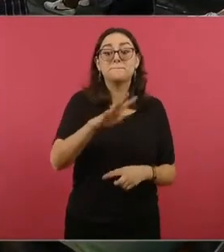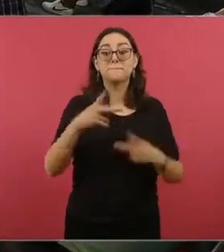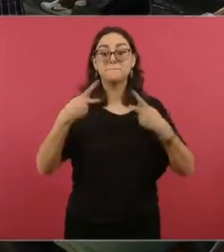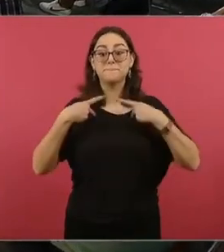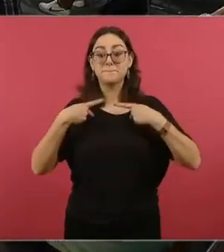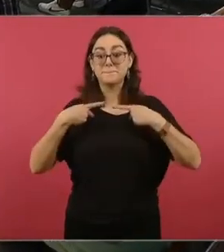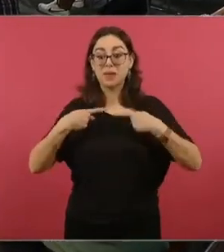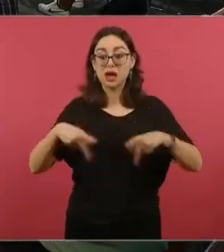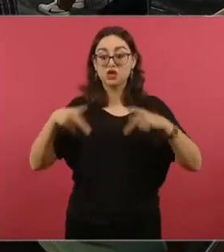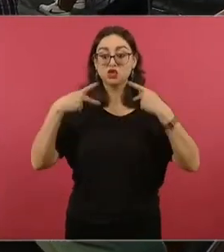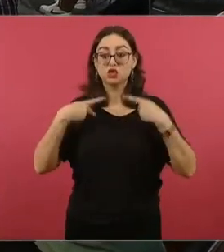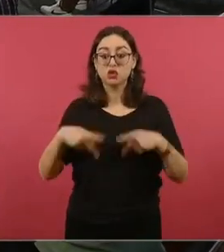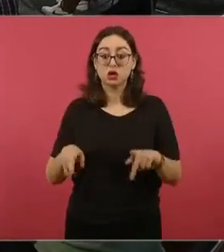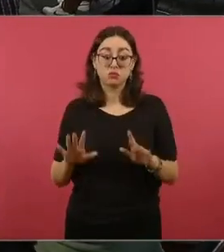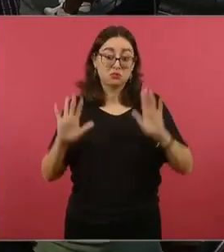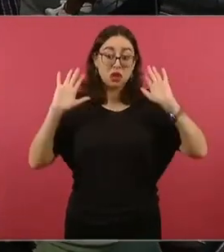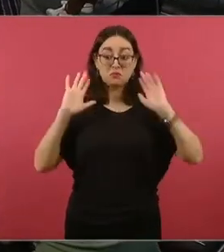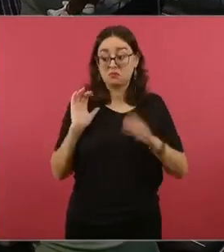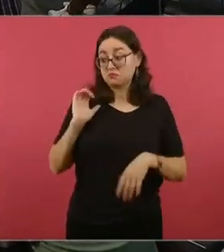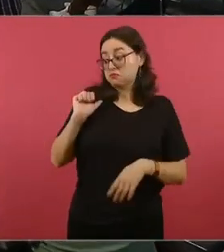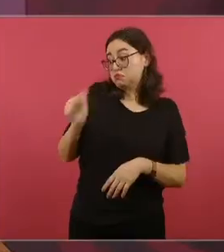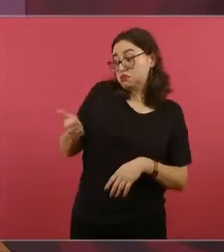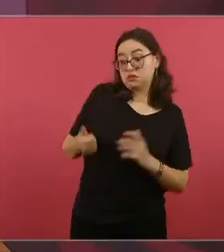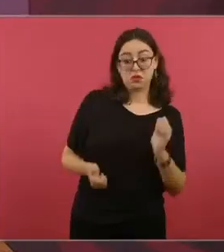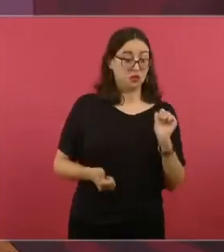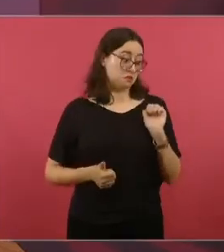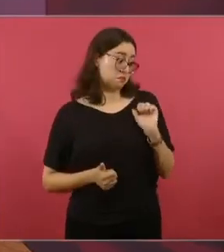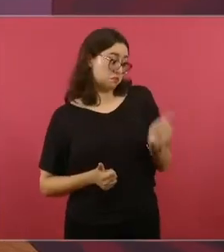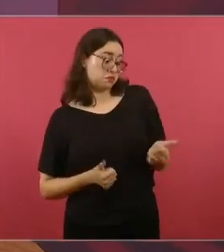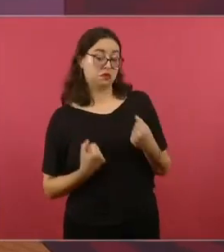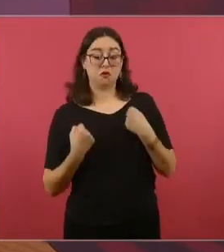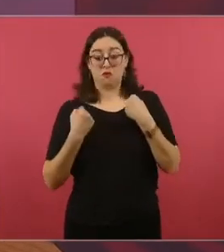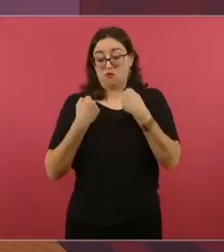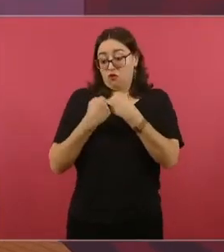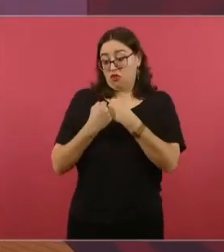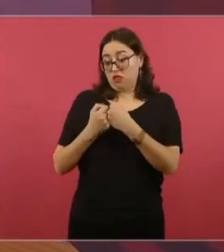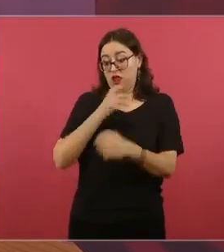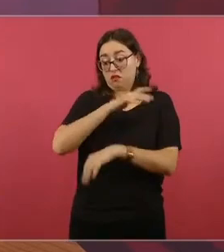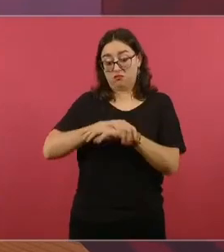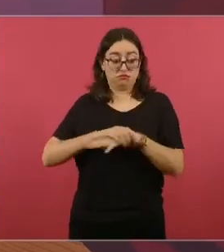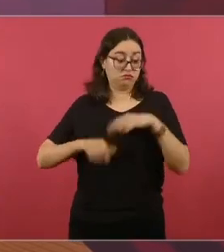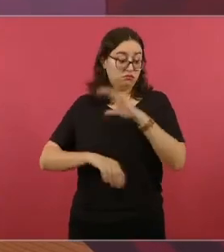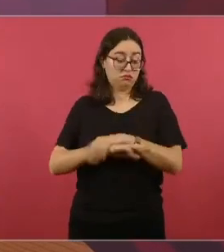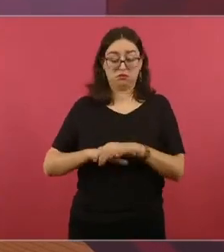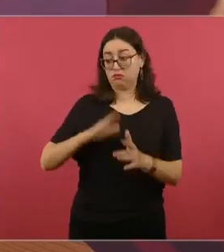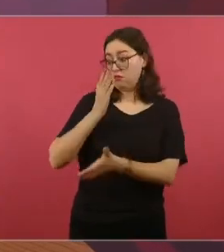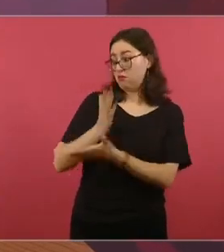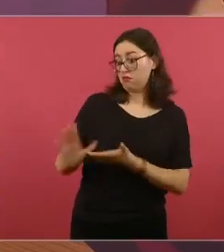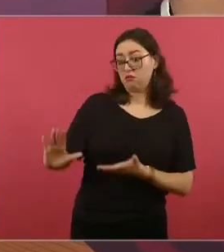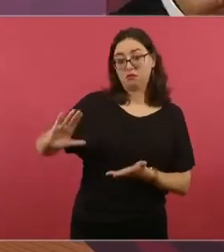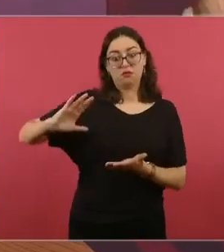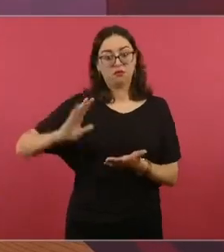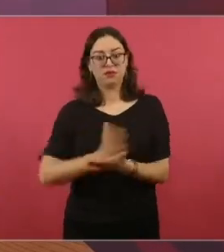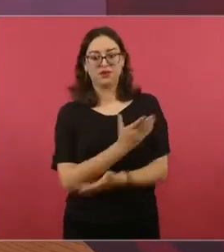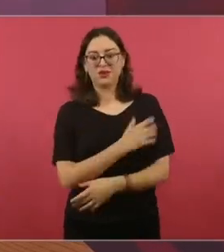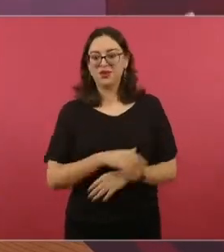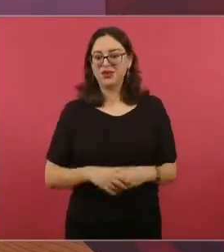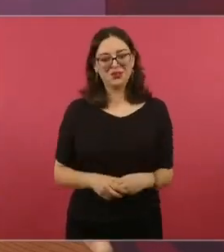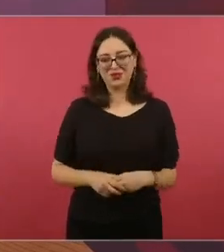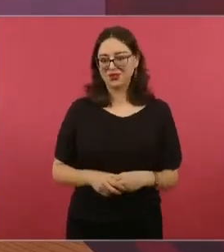nos divida una calle o una avenida, no. esta es una gran